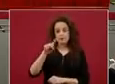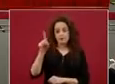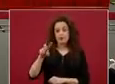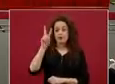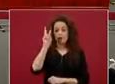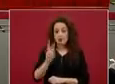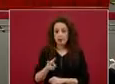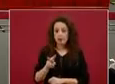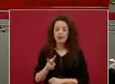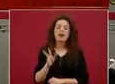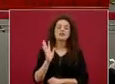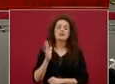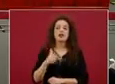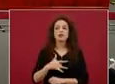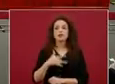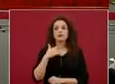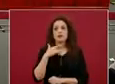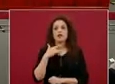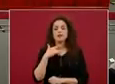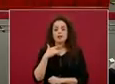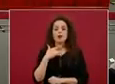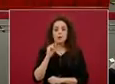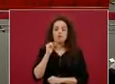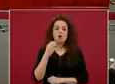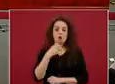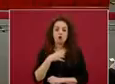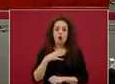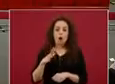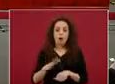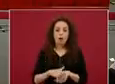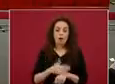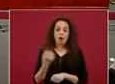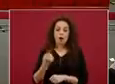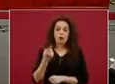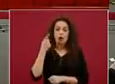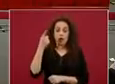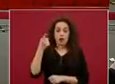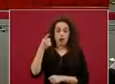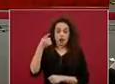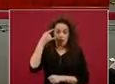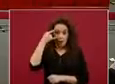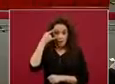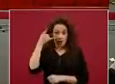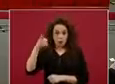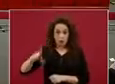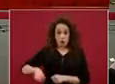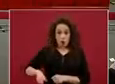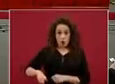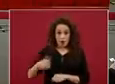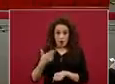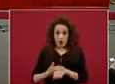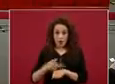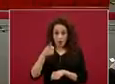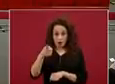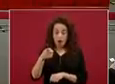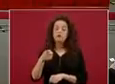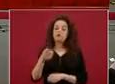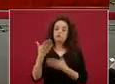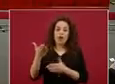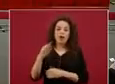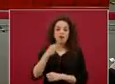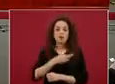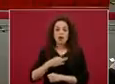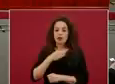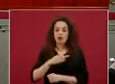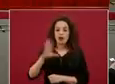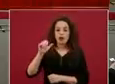primer semáforo verde. Quiero felicitar al gobierno del estado de Campeche, al gobernador, el licenciado Carlos Miguel